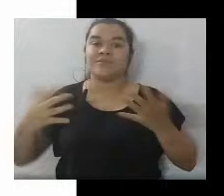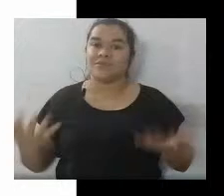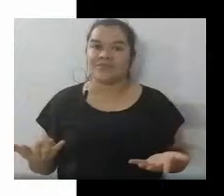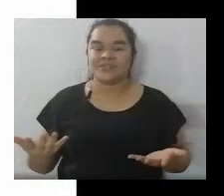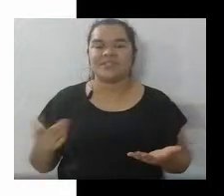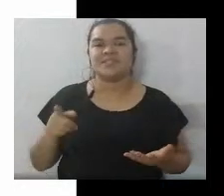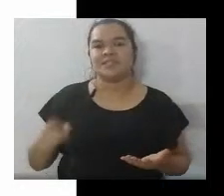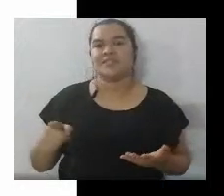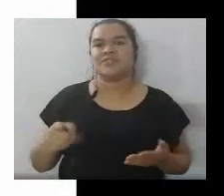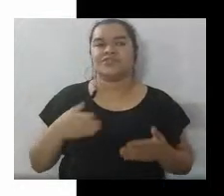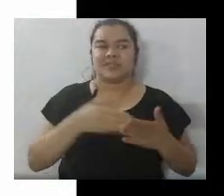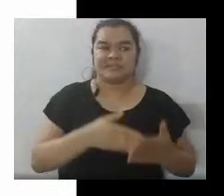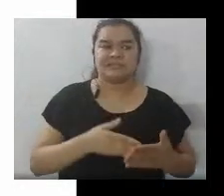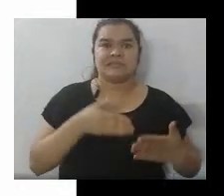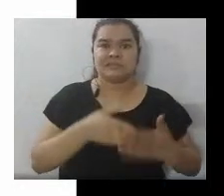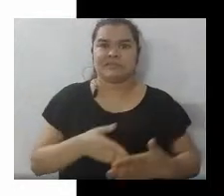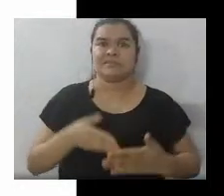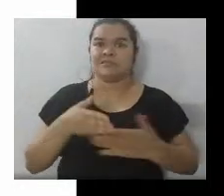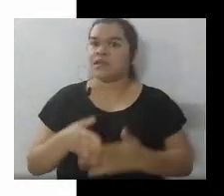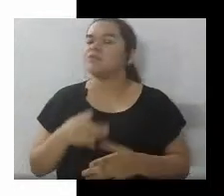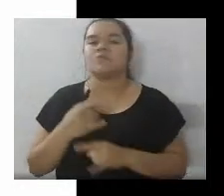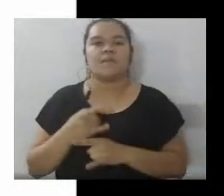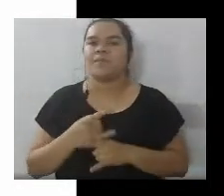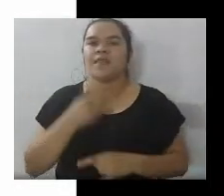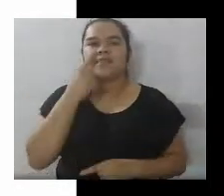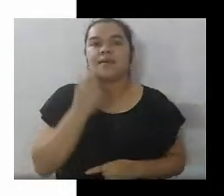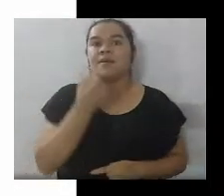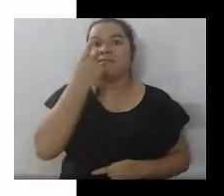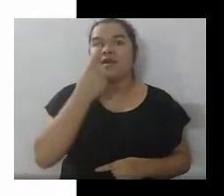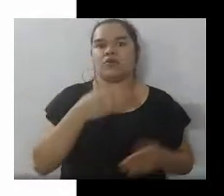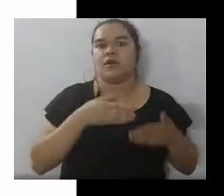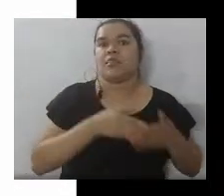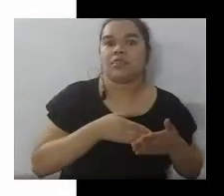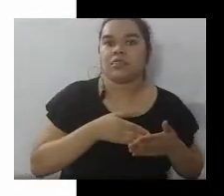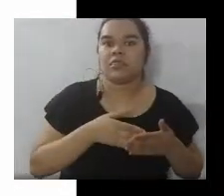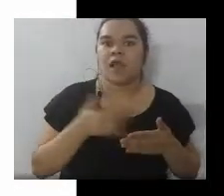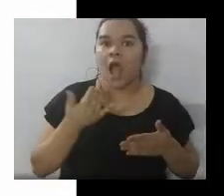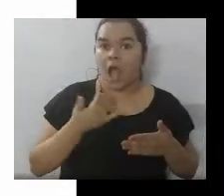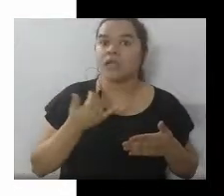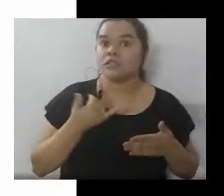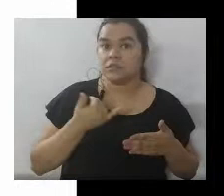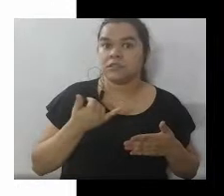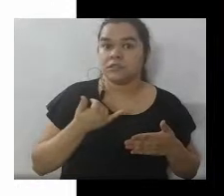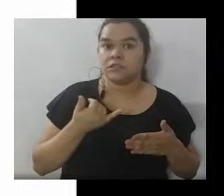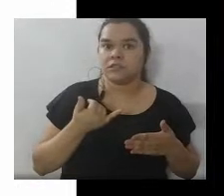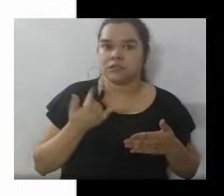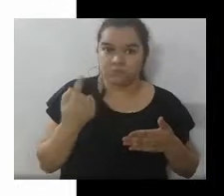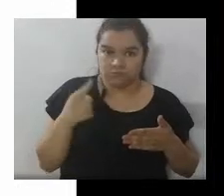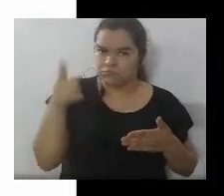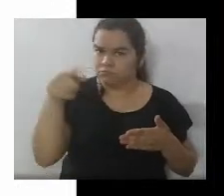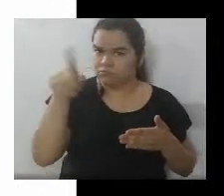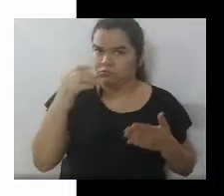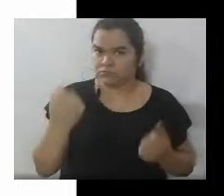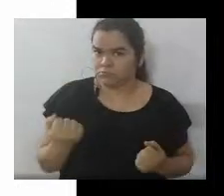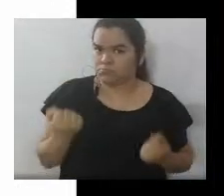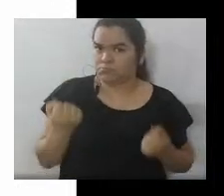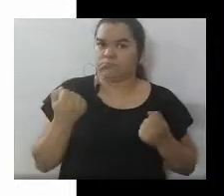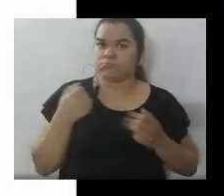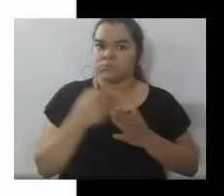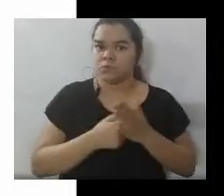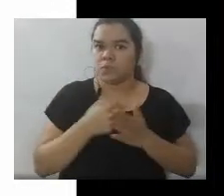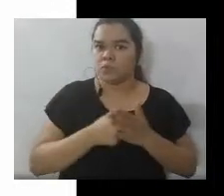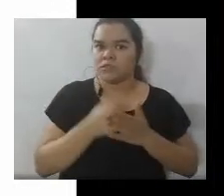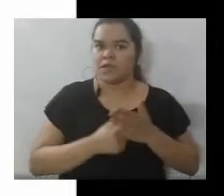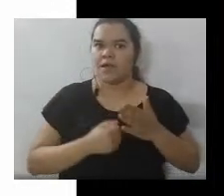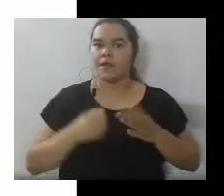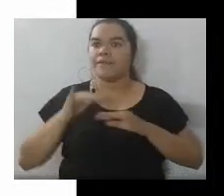surgen desde el primer día de clase, obviamente, pero que son sorteados a través de la información